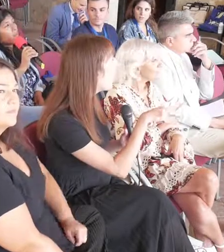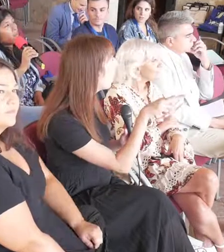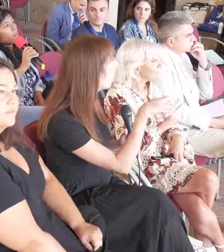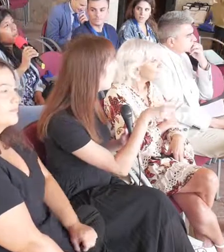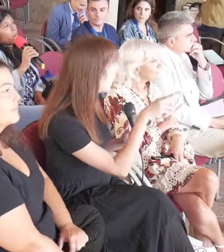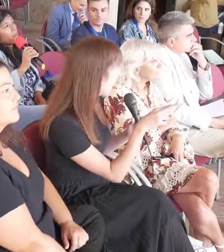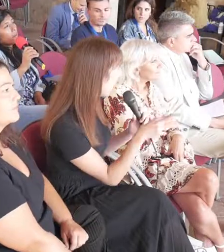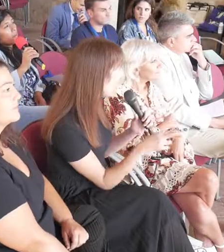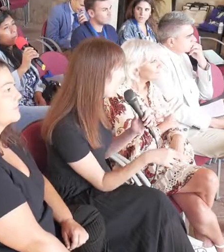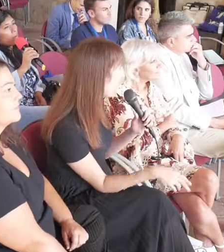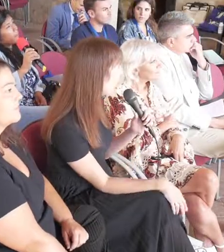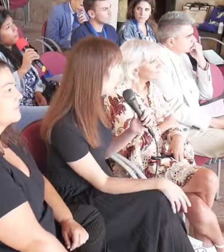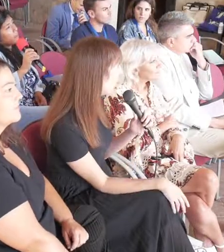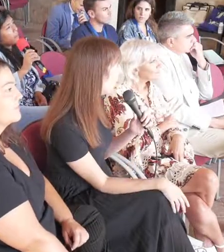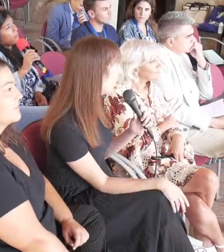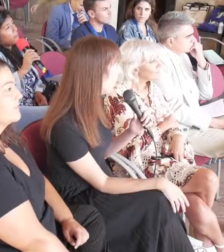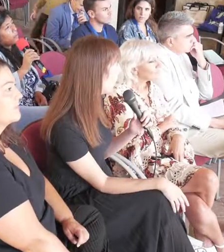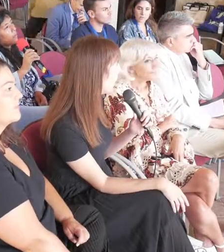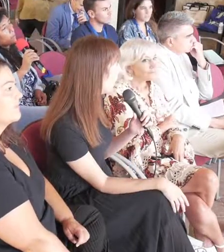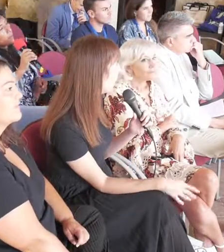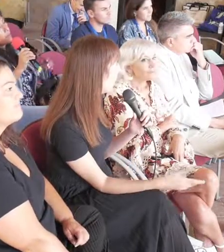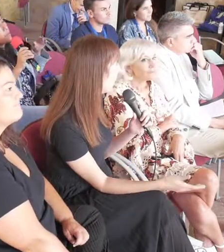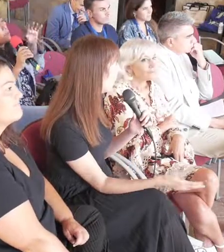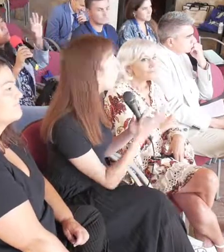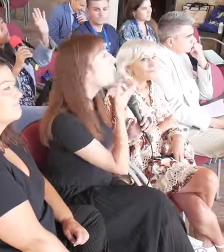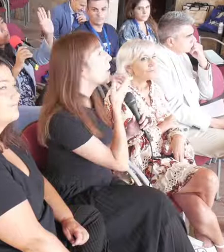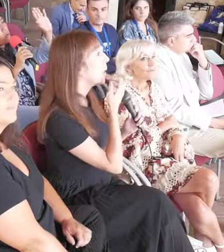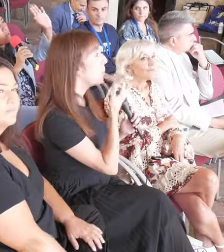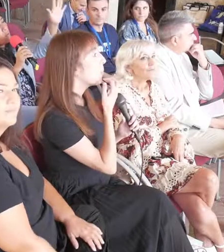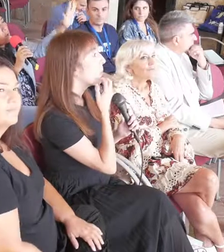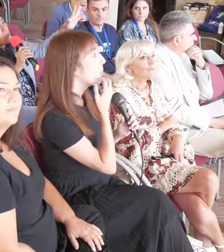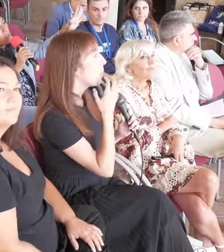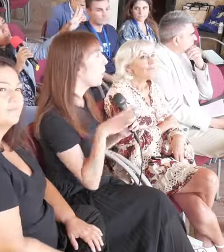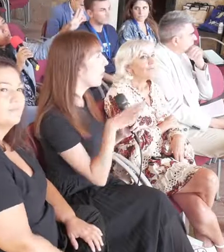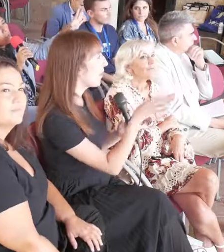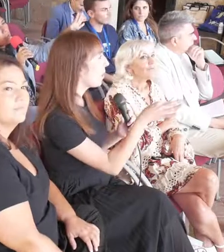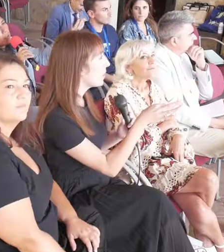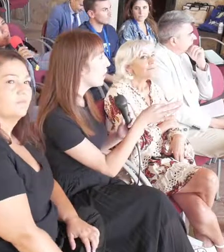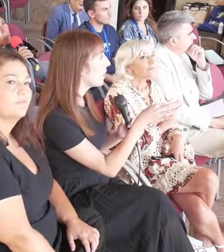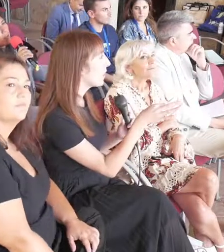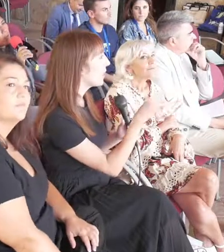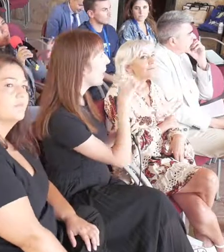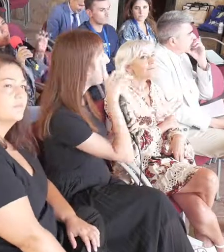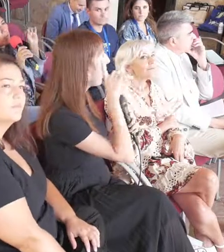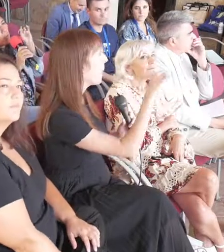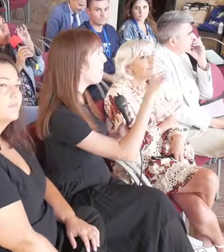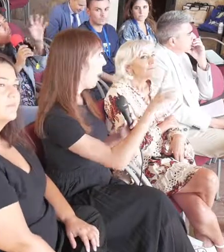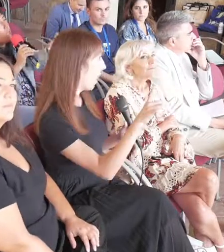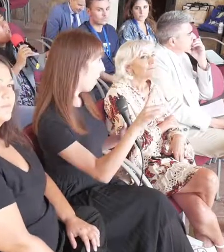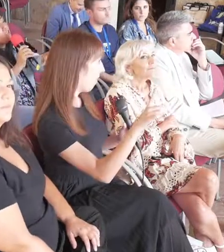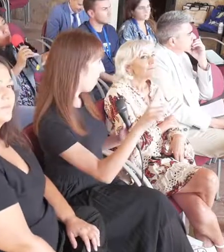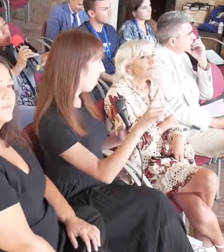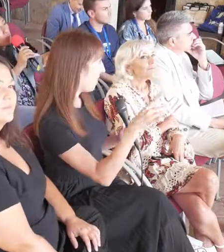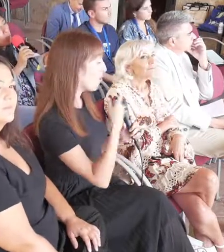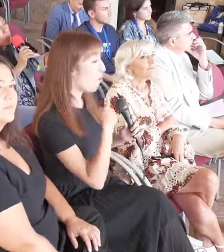ver repitiendo por ejemplo relacionando de imágenes con